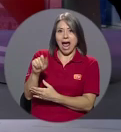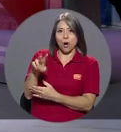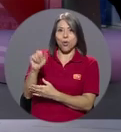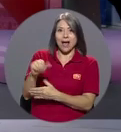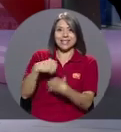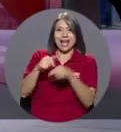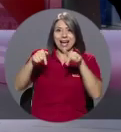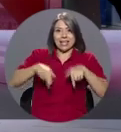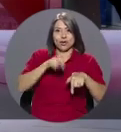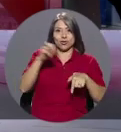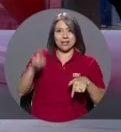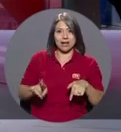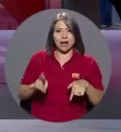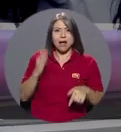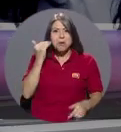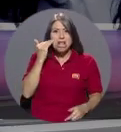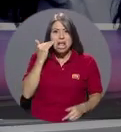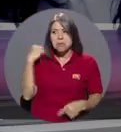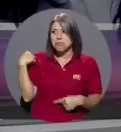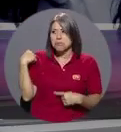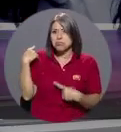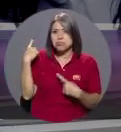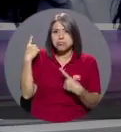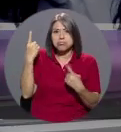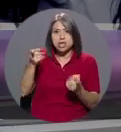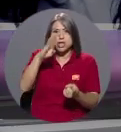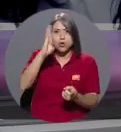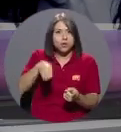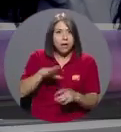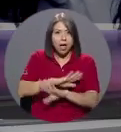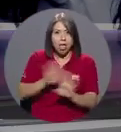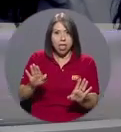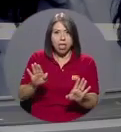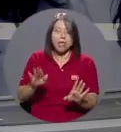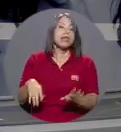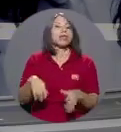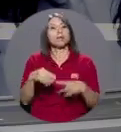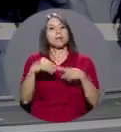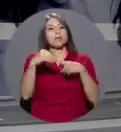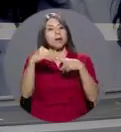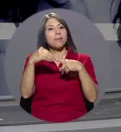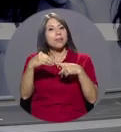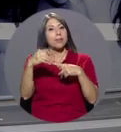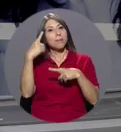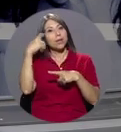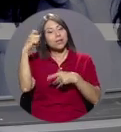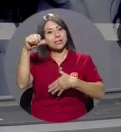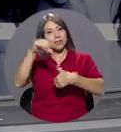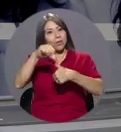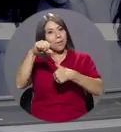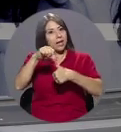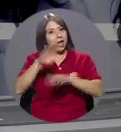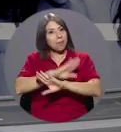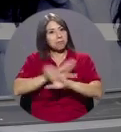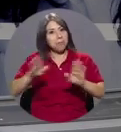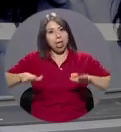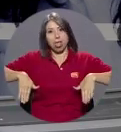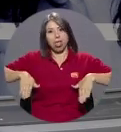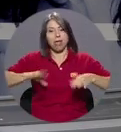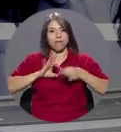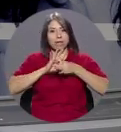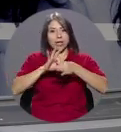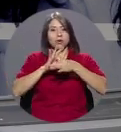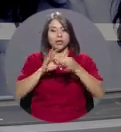Costa Rica. ¿Por qué? Porque nunca se había hecho en Costa Rica primero, y principalmente pues Centroamérica tampoco había tenido